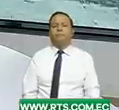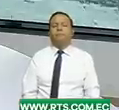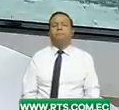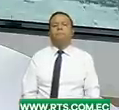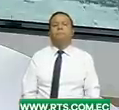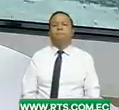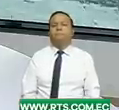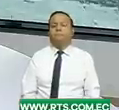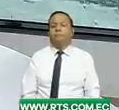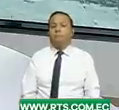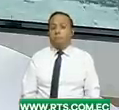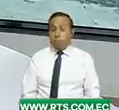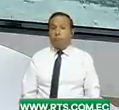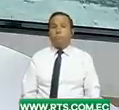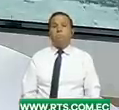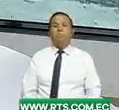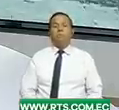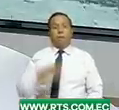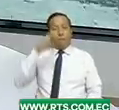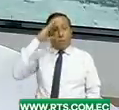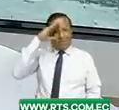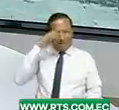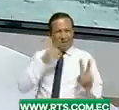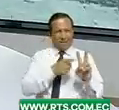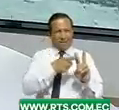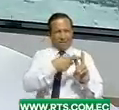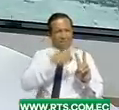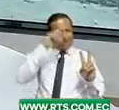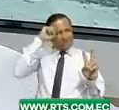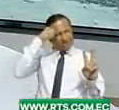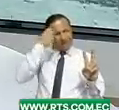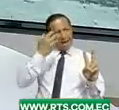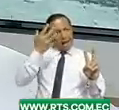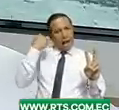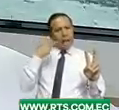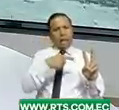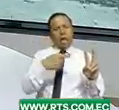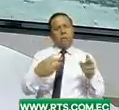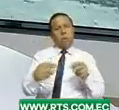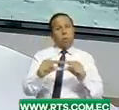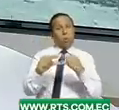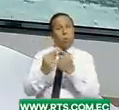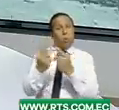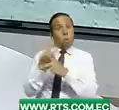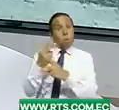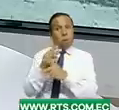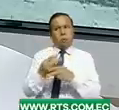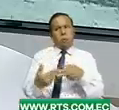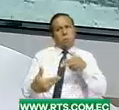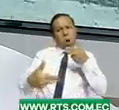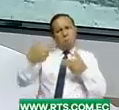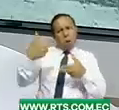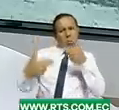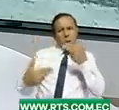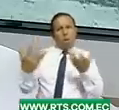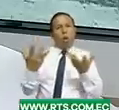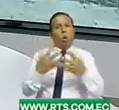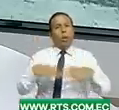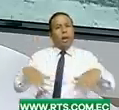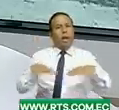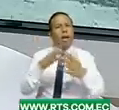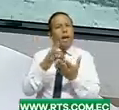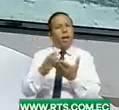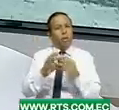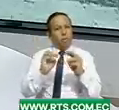2 servidores policiales que resultaron heridos tras enfrentarse a un grupo de asaltantes en el Cantón Milagro ya fue dado de alta y